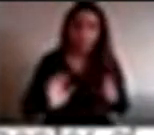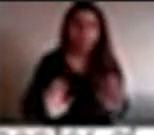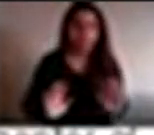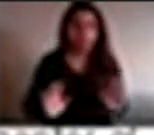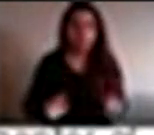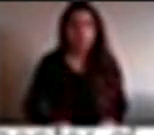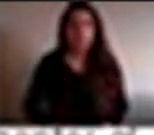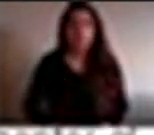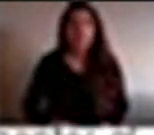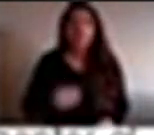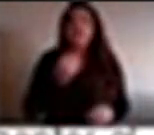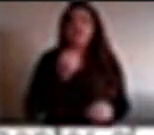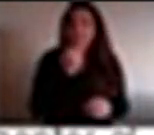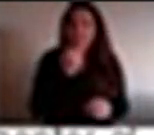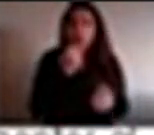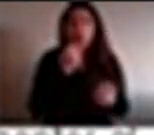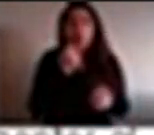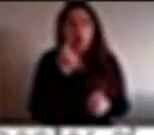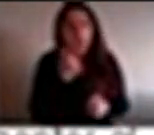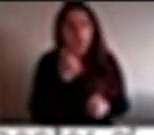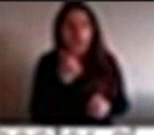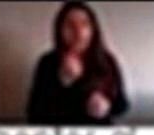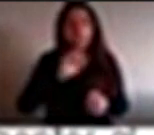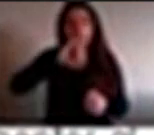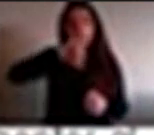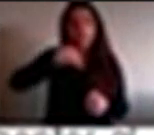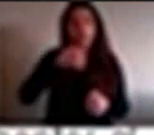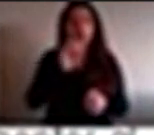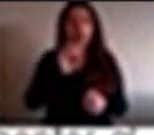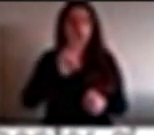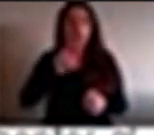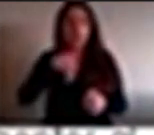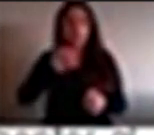de jornada radica en una jornada completa, lo que corresponde a casi el